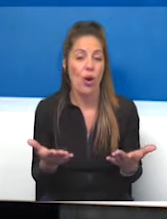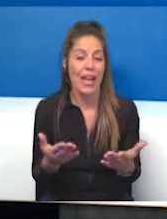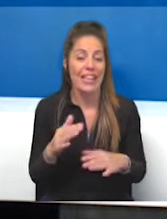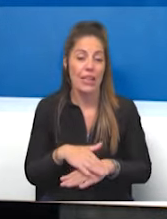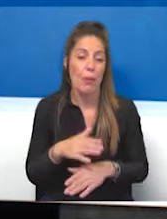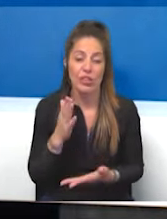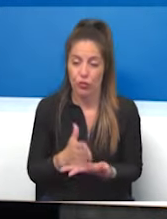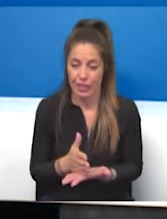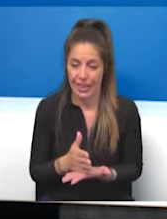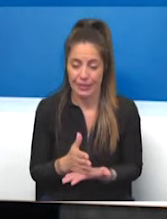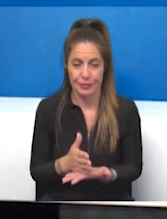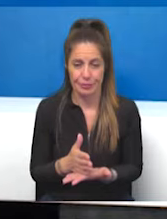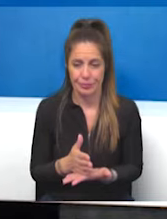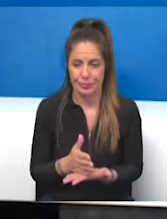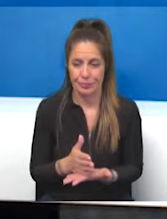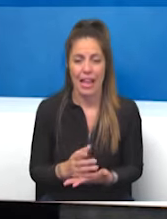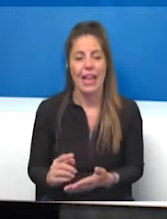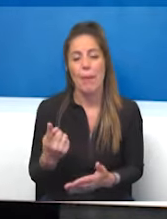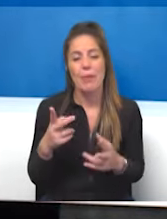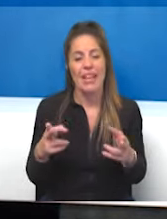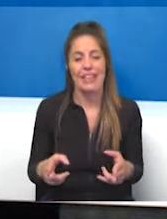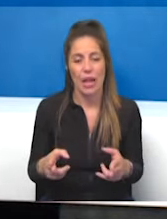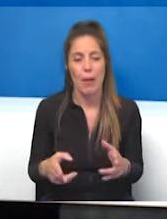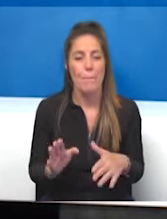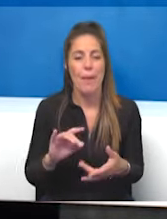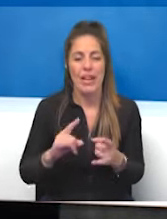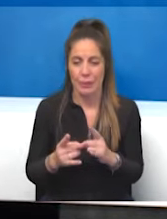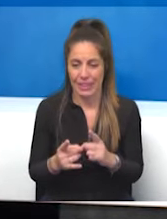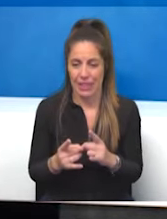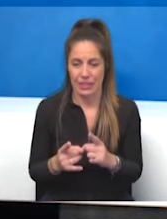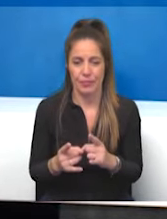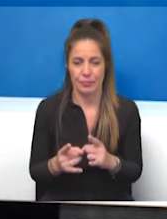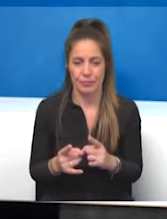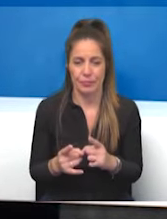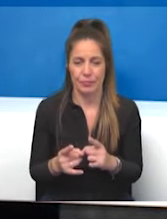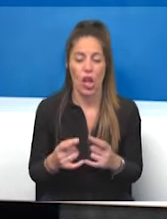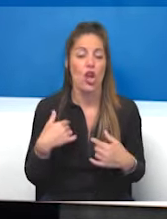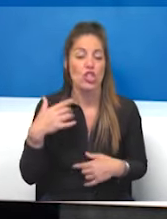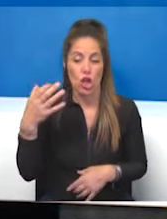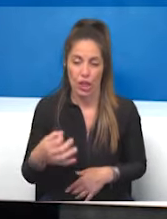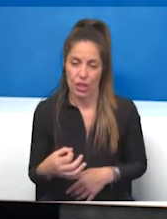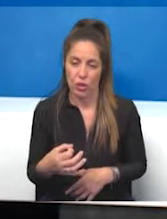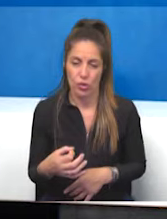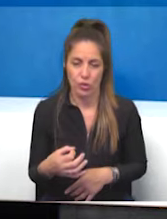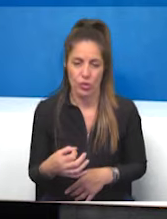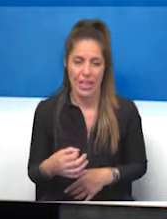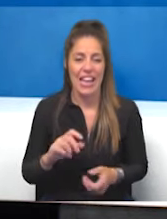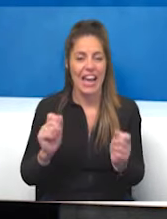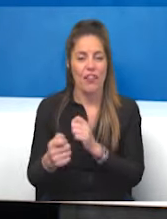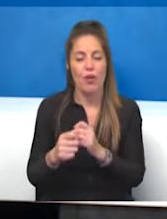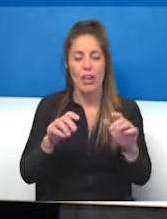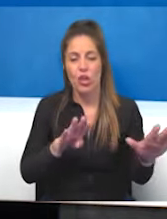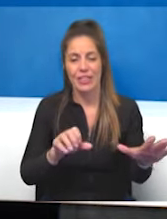instancia final la primera etapa Es más parlamentaria yo creo que la reforma del